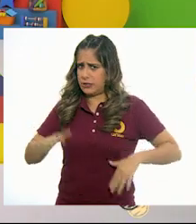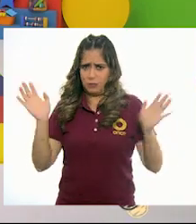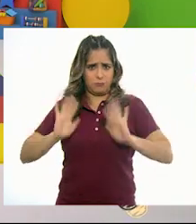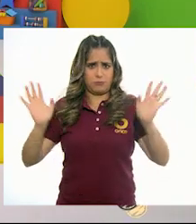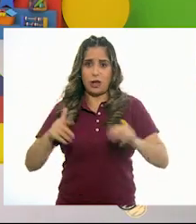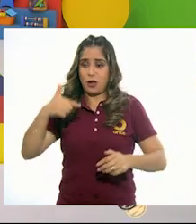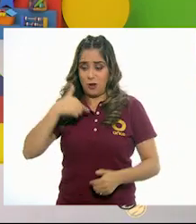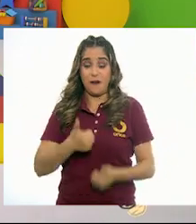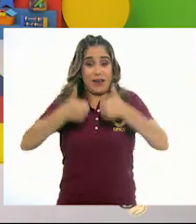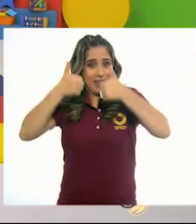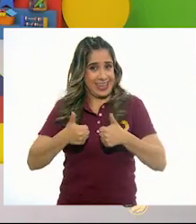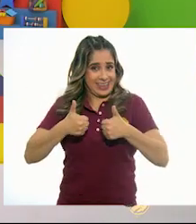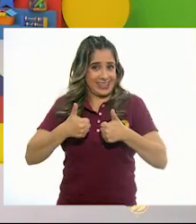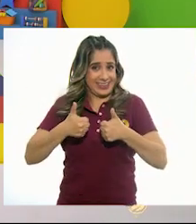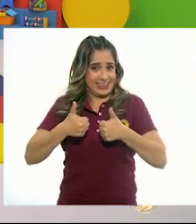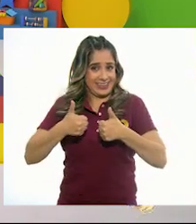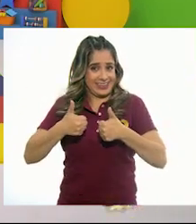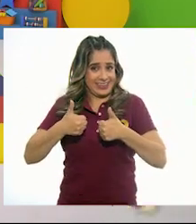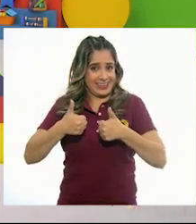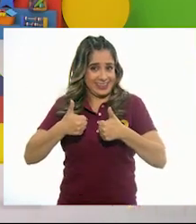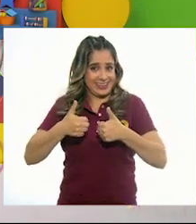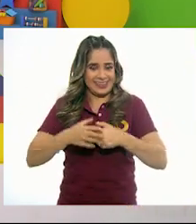a quedarme así. Equilibrio.